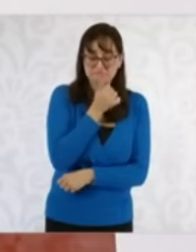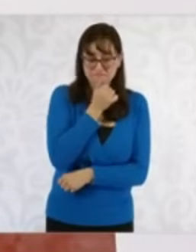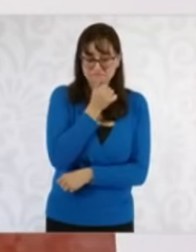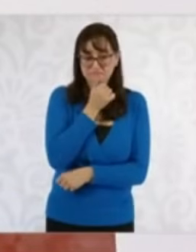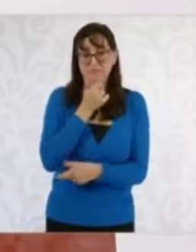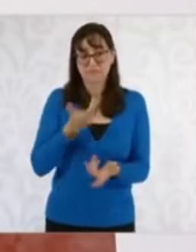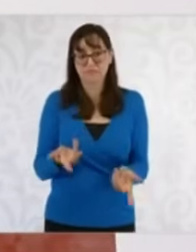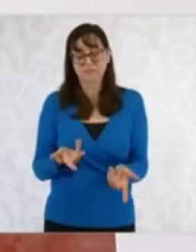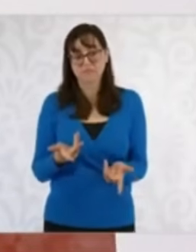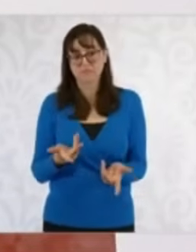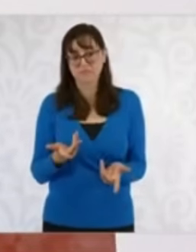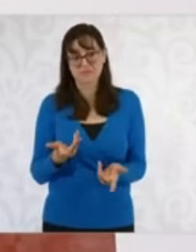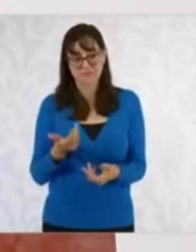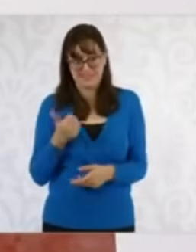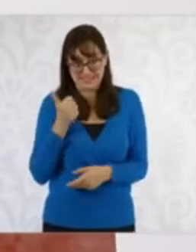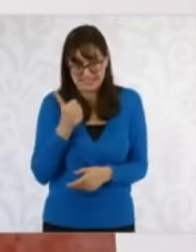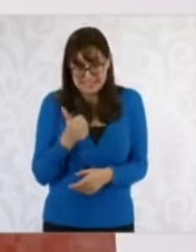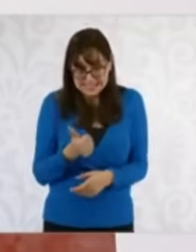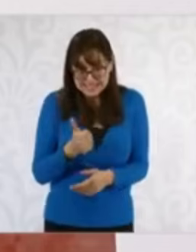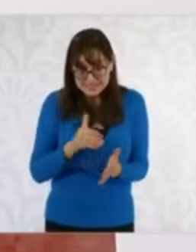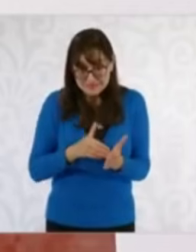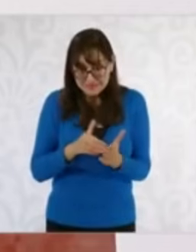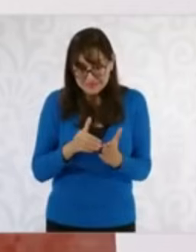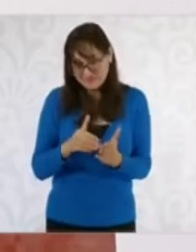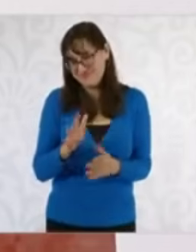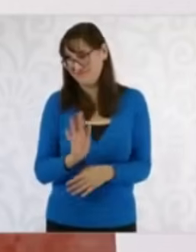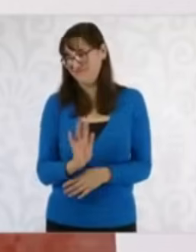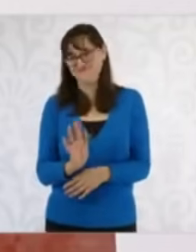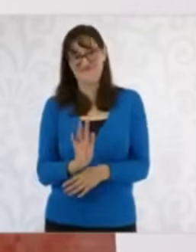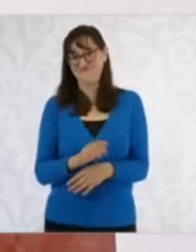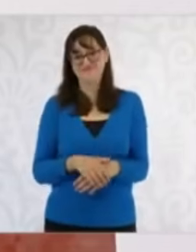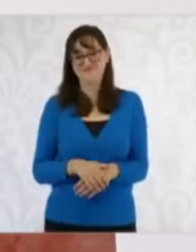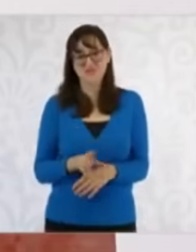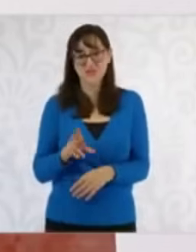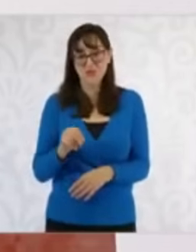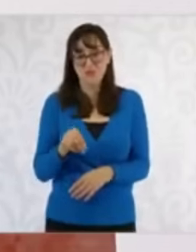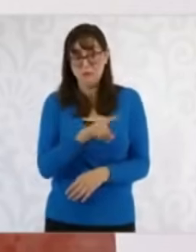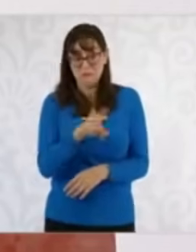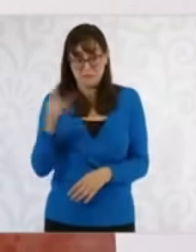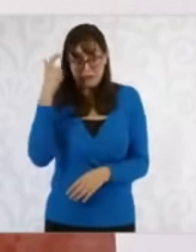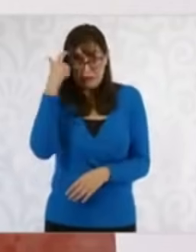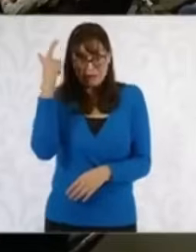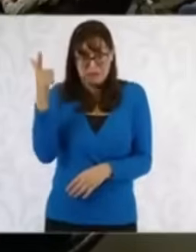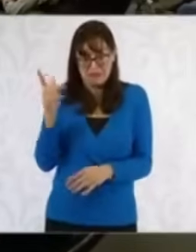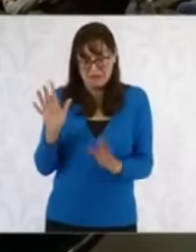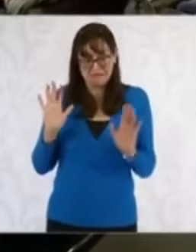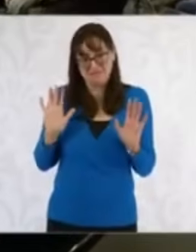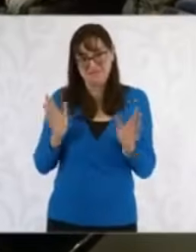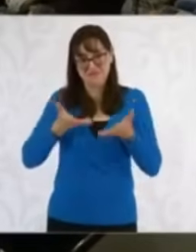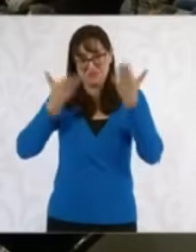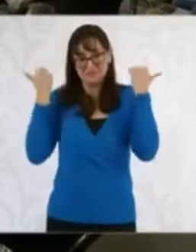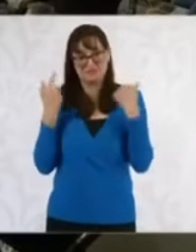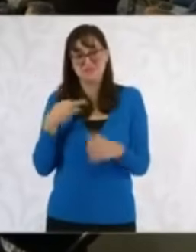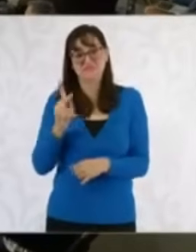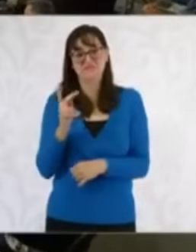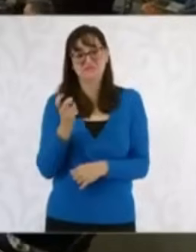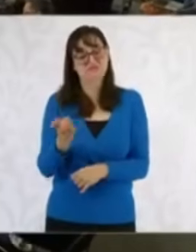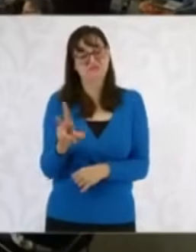señora presidenta, pues, la cifra no es, es una cifra en todo caso que salió de alguna de nuestra parte.